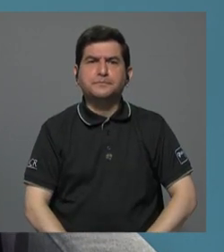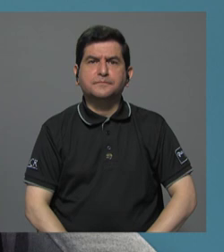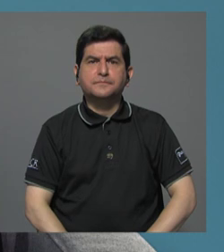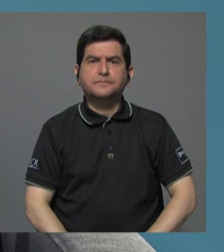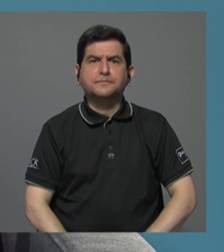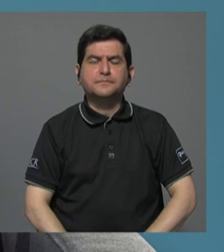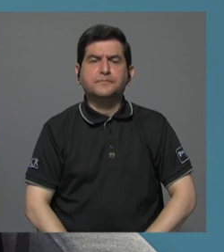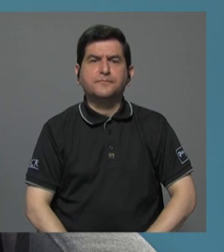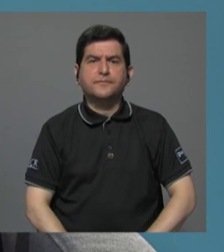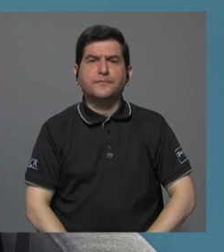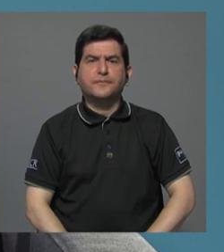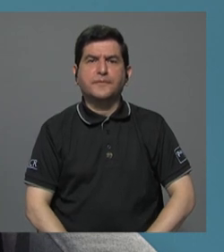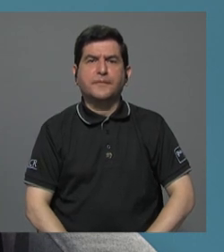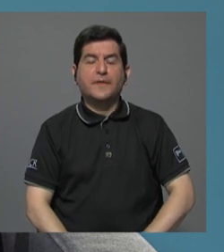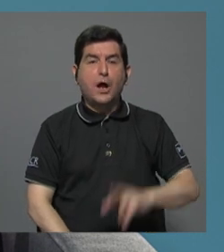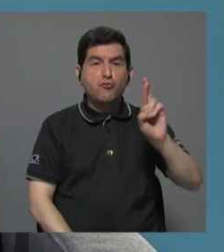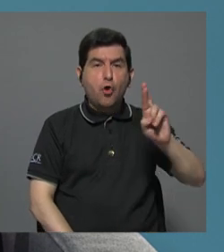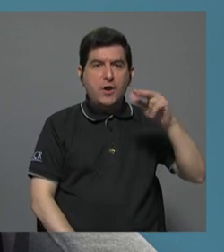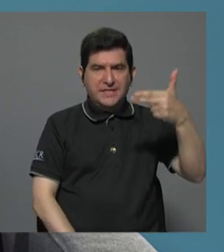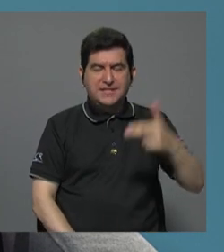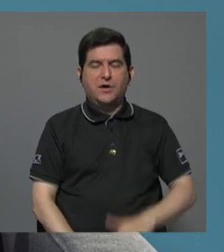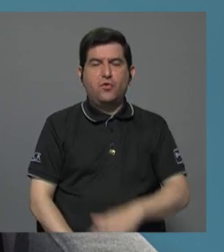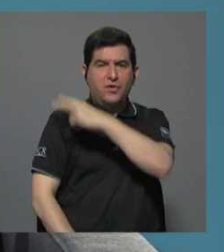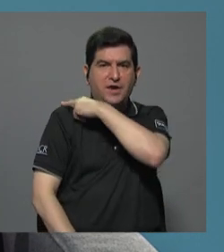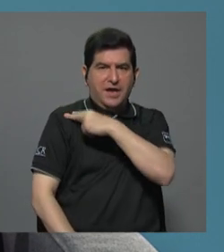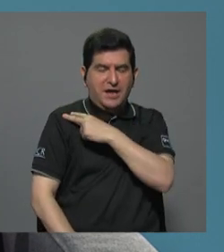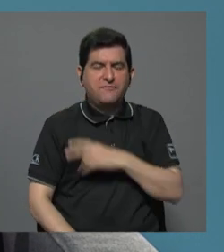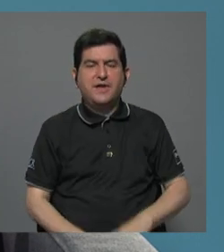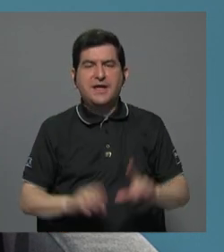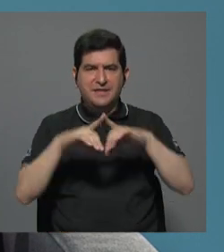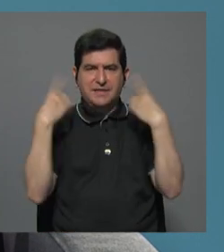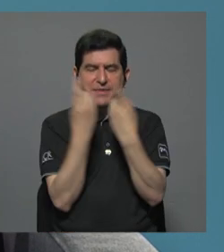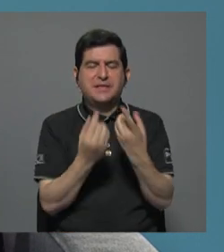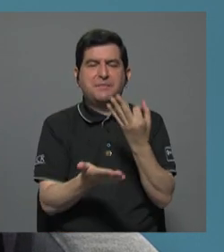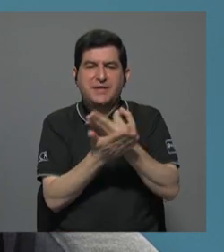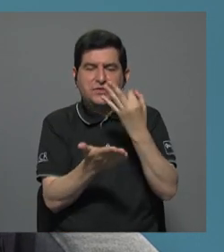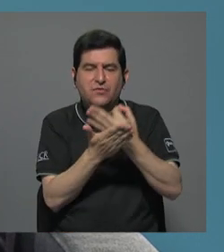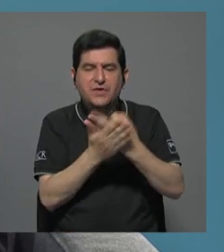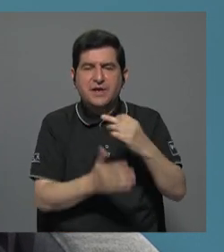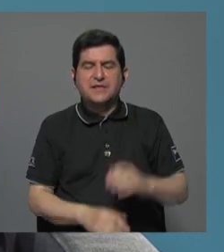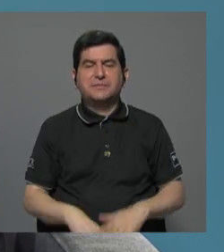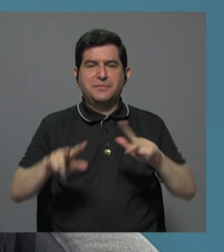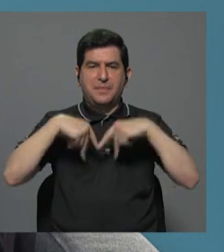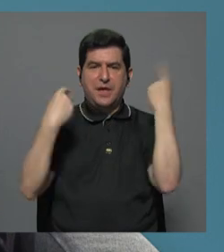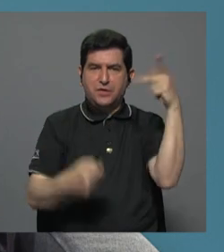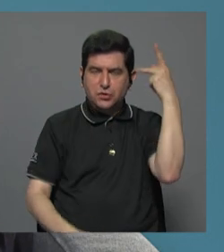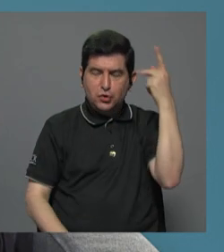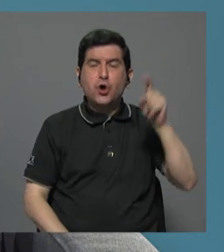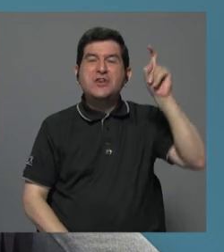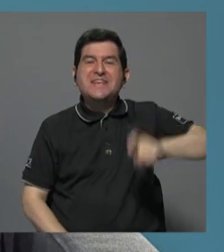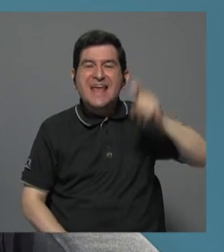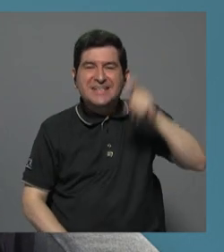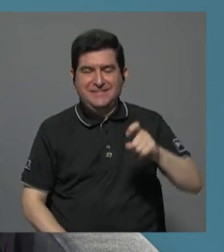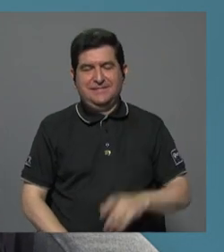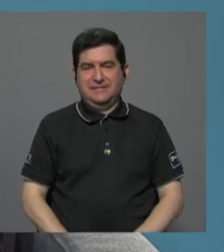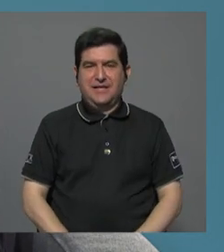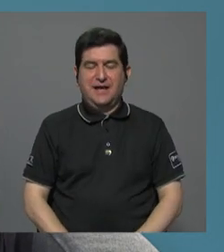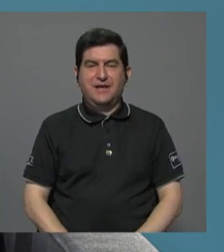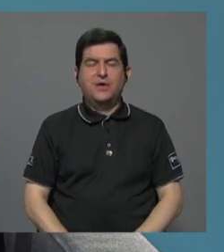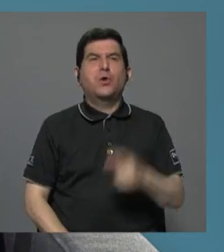y es que roland ya con jefe del departamento financiamiento de partidos políticos dice es necesario es esencial